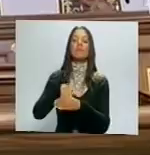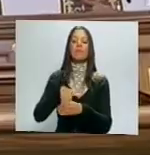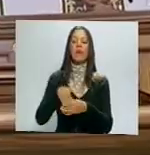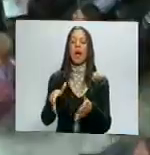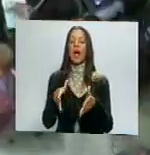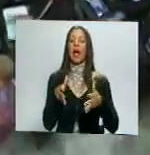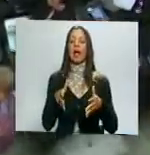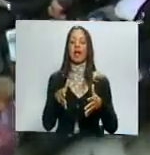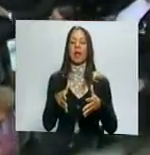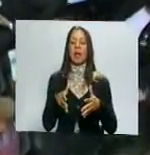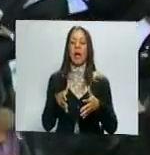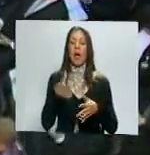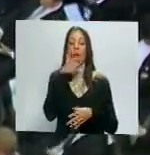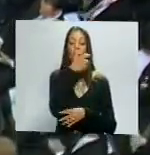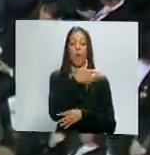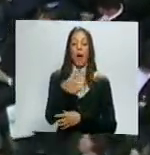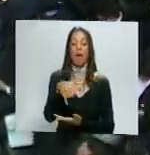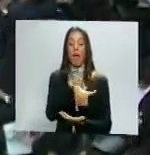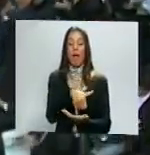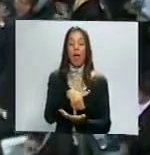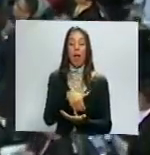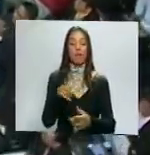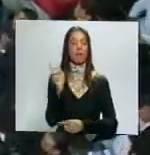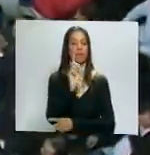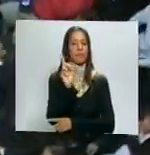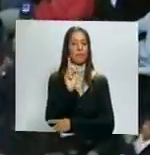lo doblega nadie.